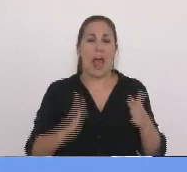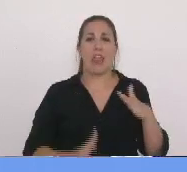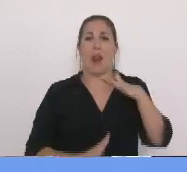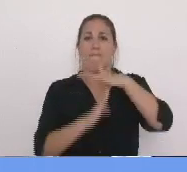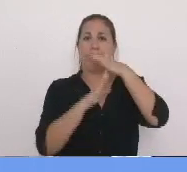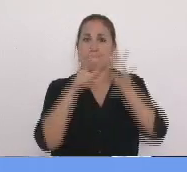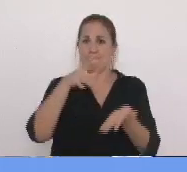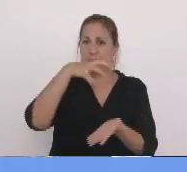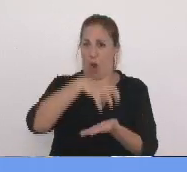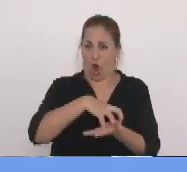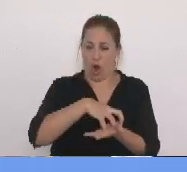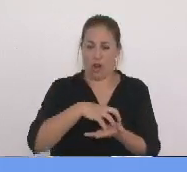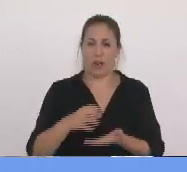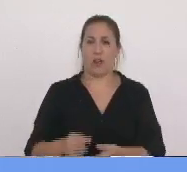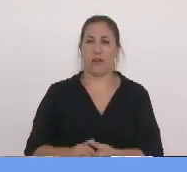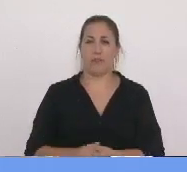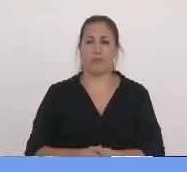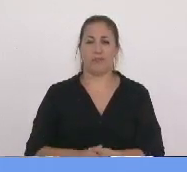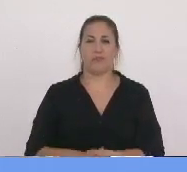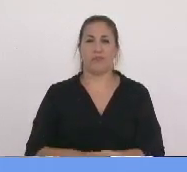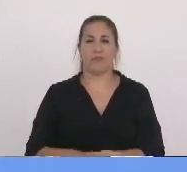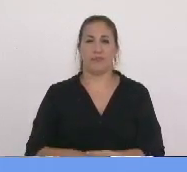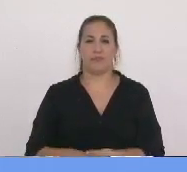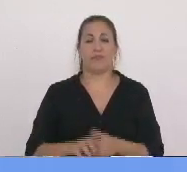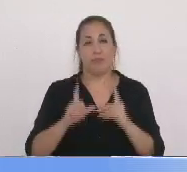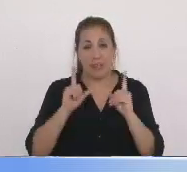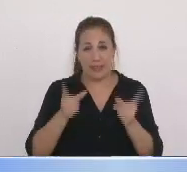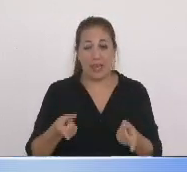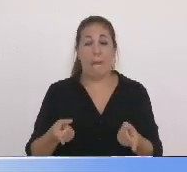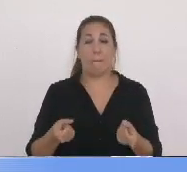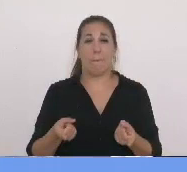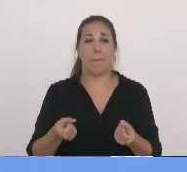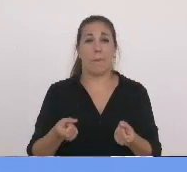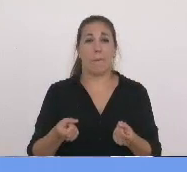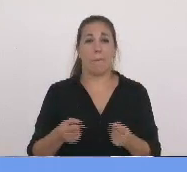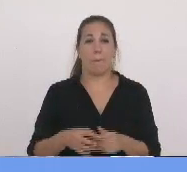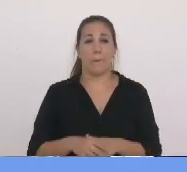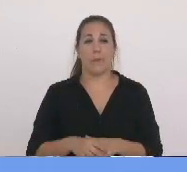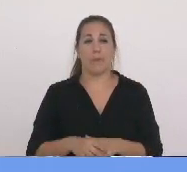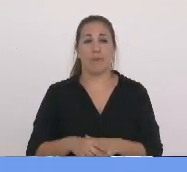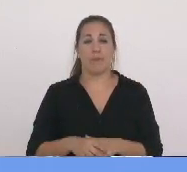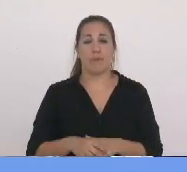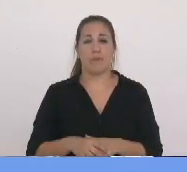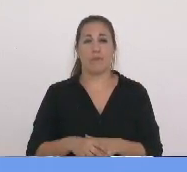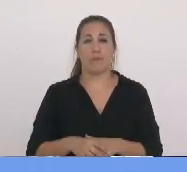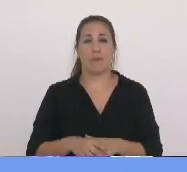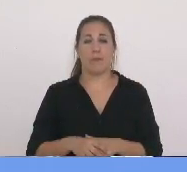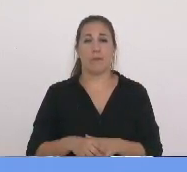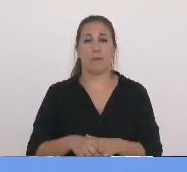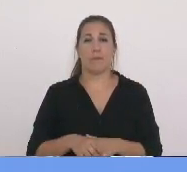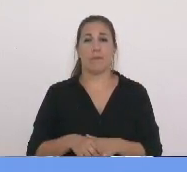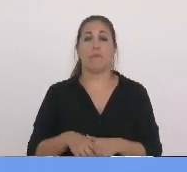órgano además de todo eso ayudó a compartir y compatibilizar